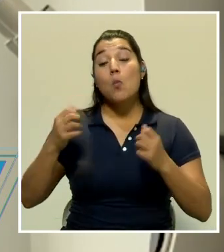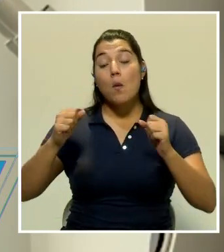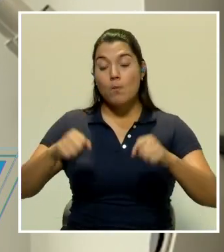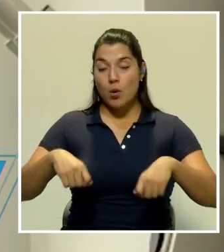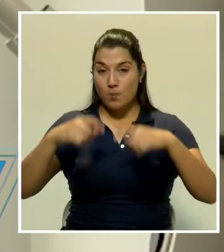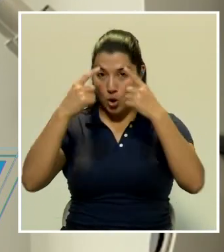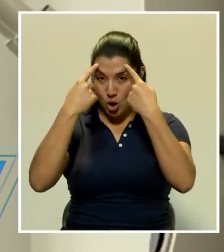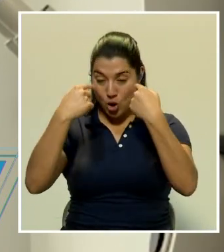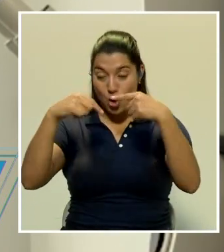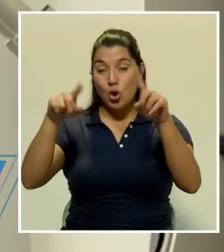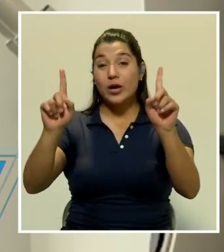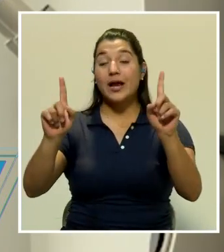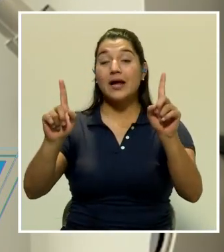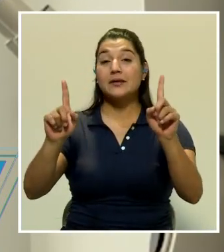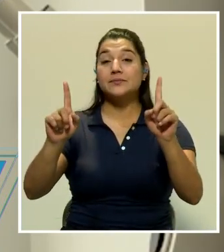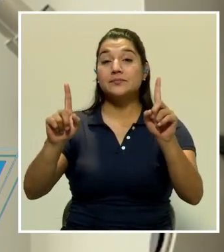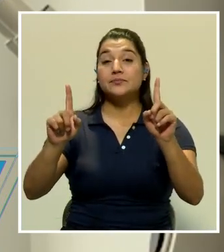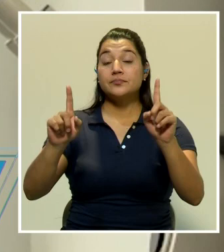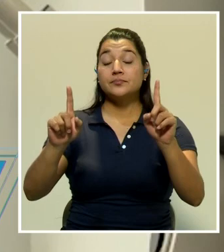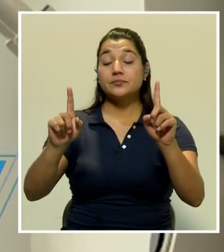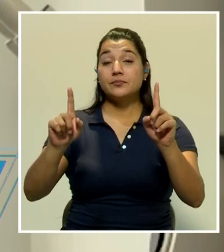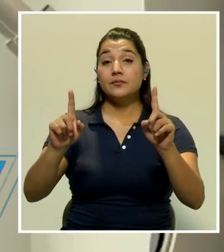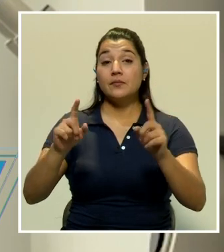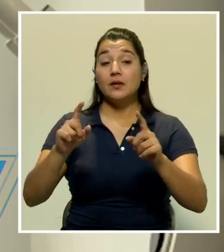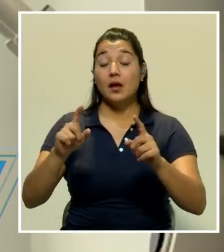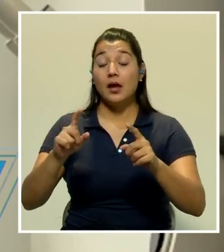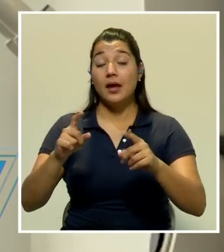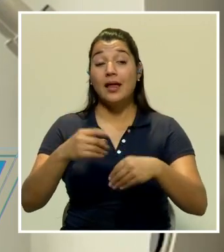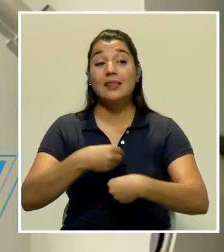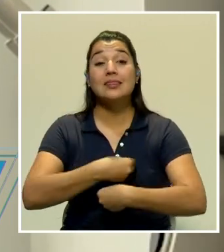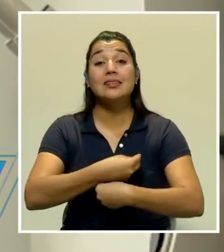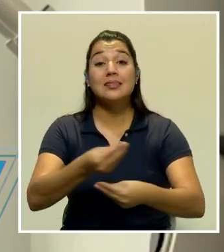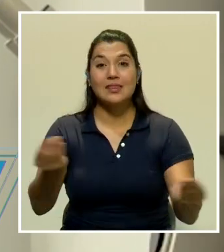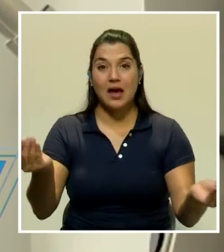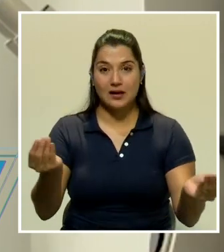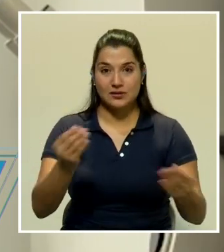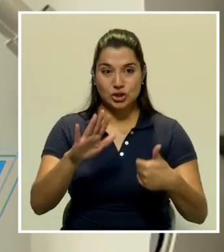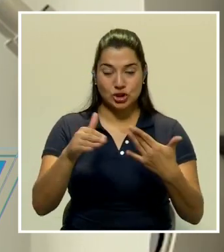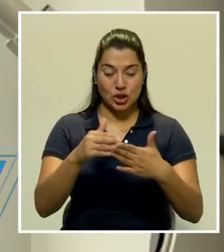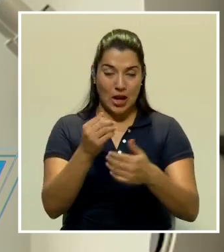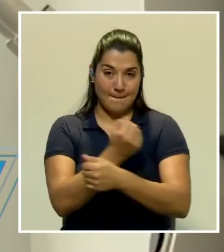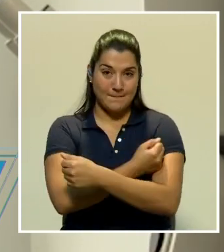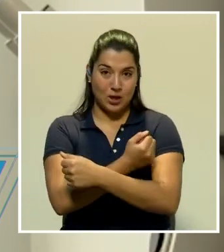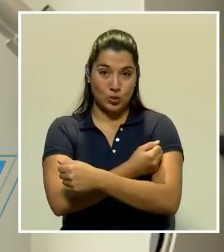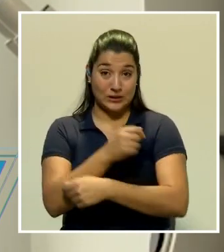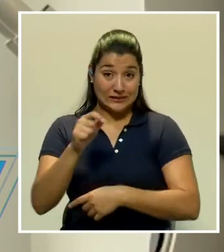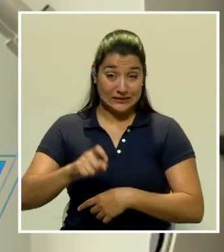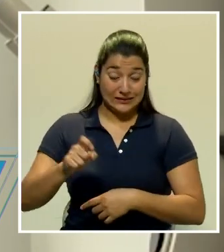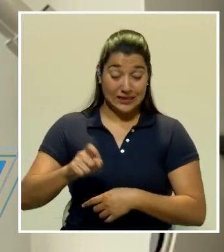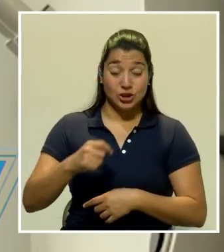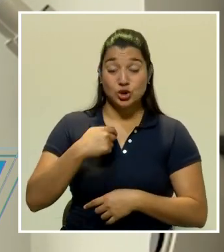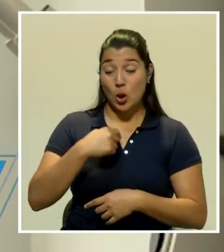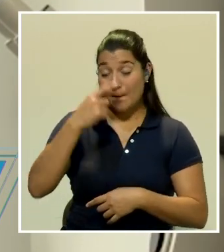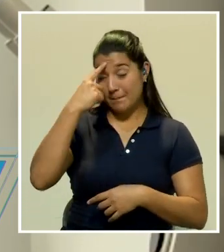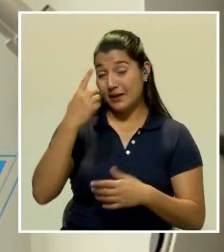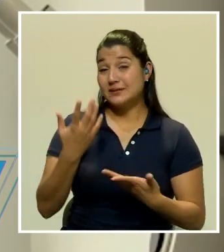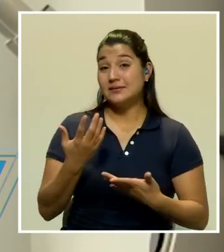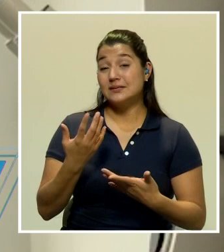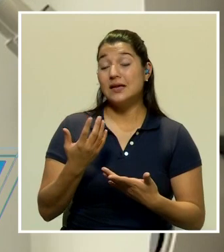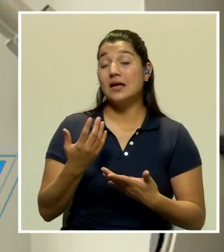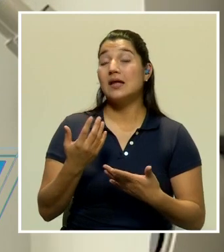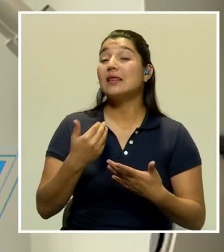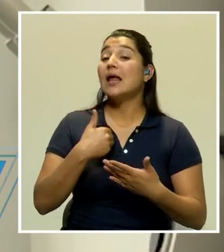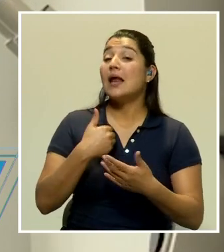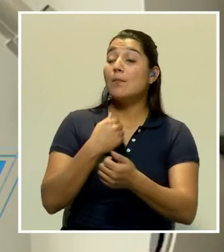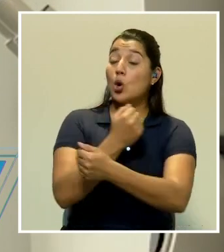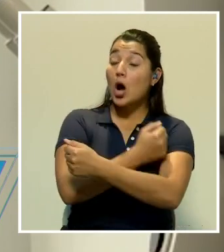abastecer globalmente la demanda de vacuna. Yo diría que hay espacio para distintas